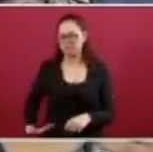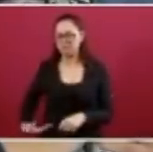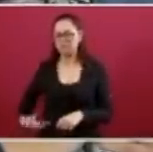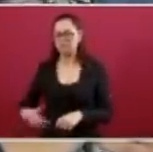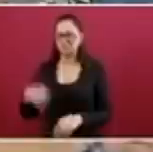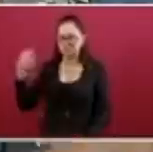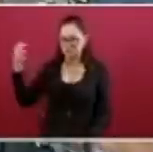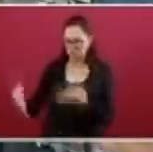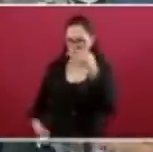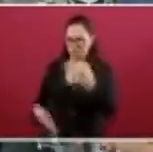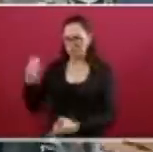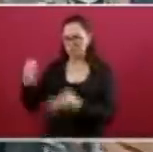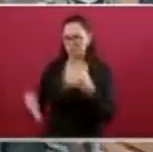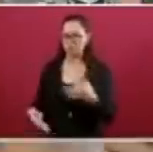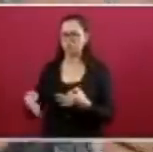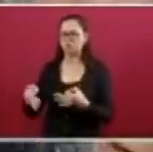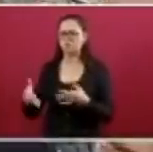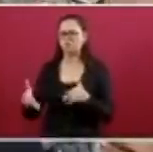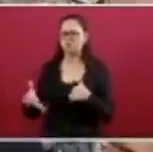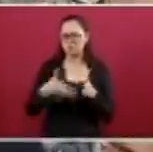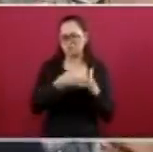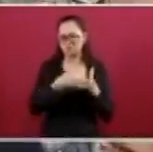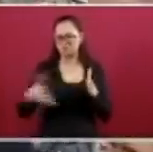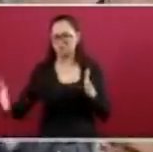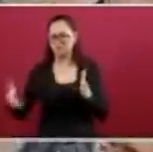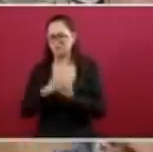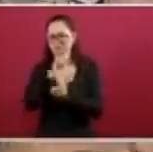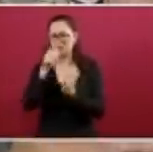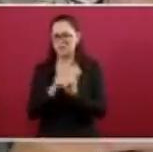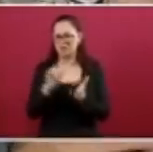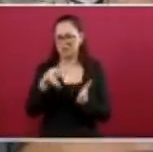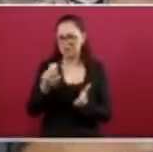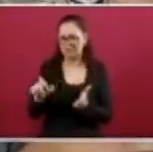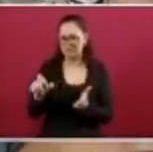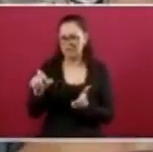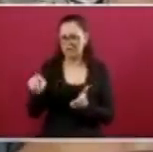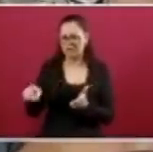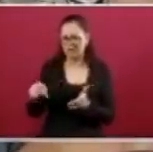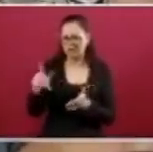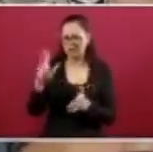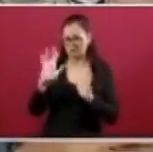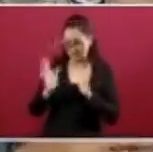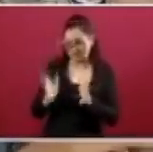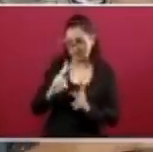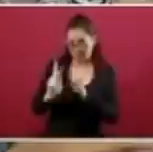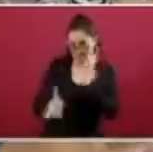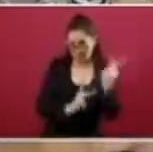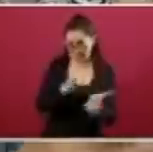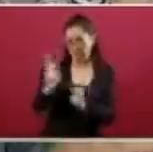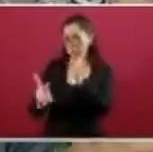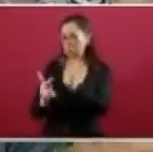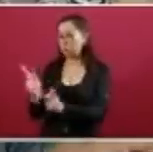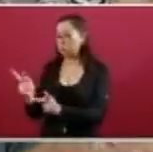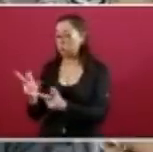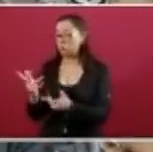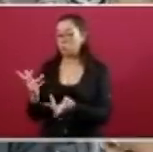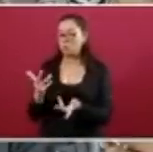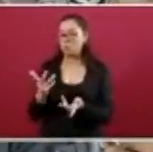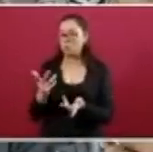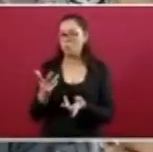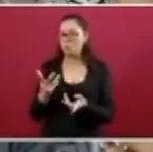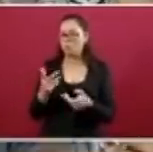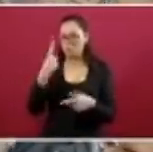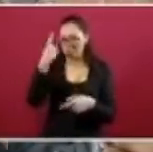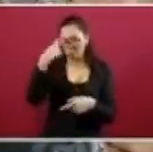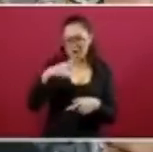hacer bajo el marco legal con el INE. Preguntarle si ya habló con el órgano electoral y en